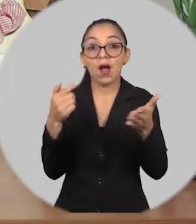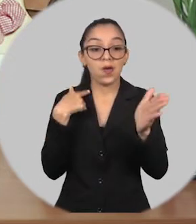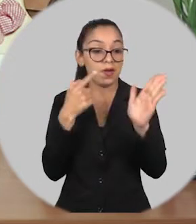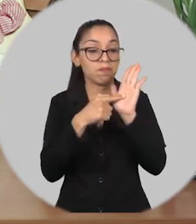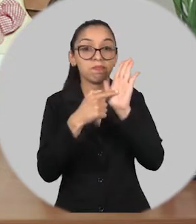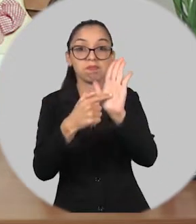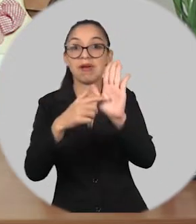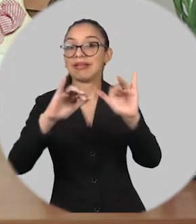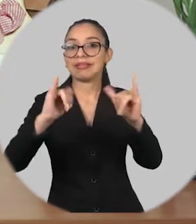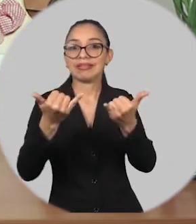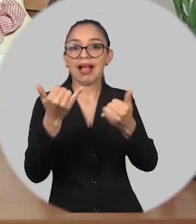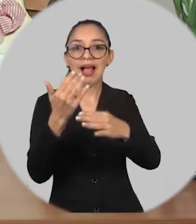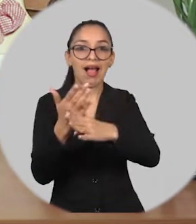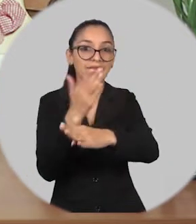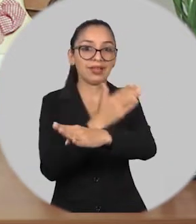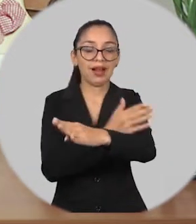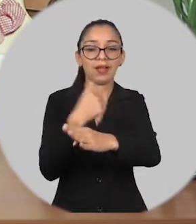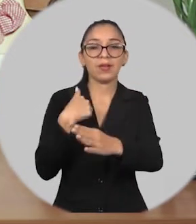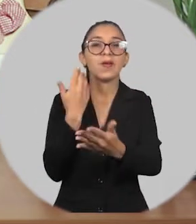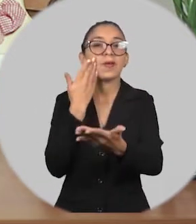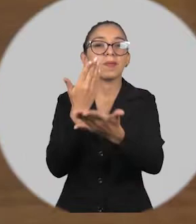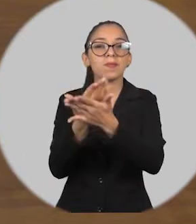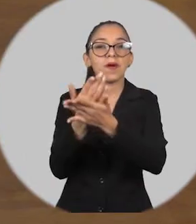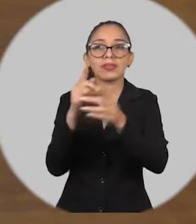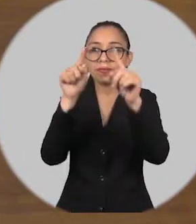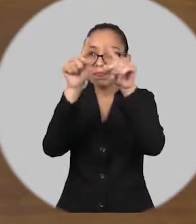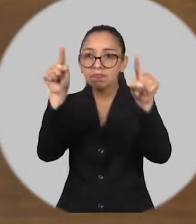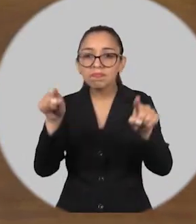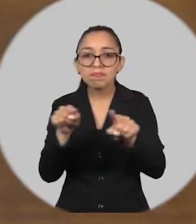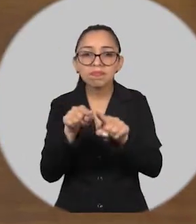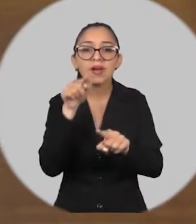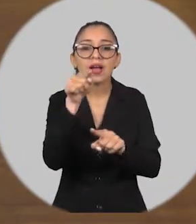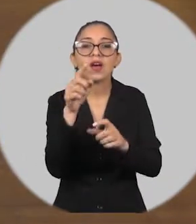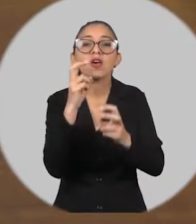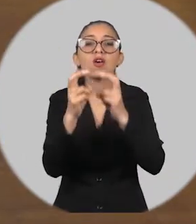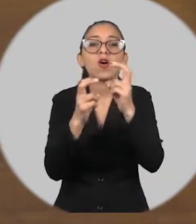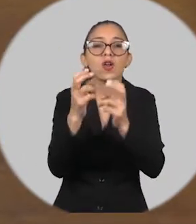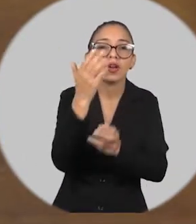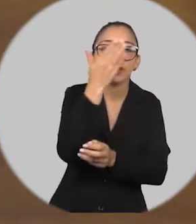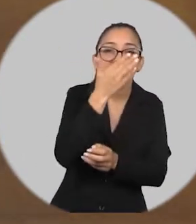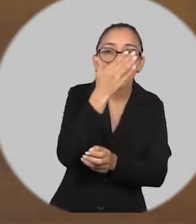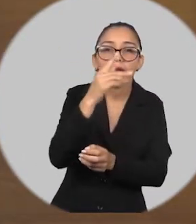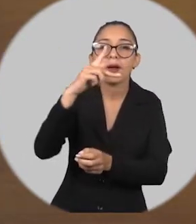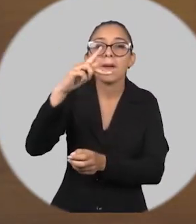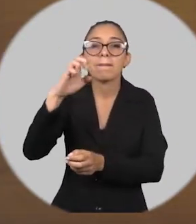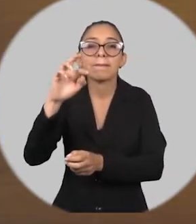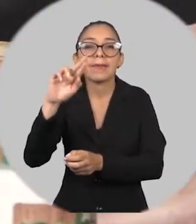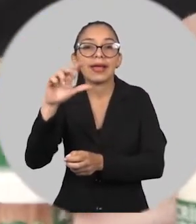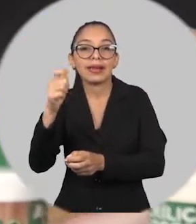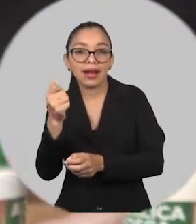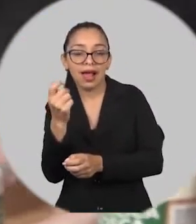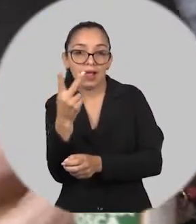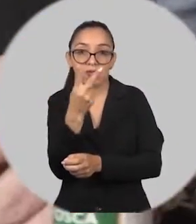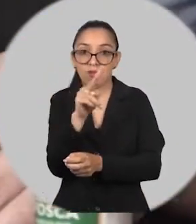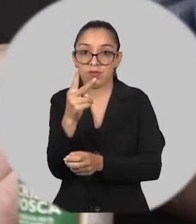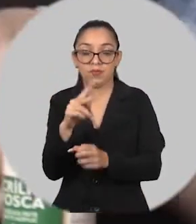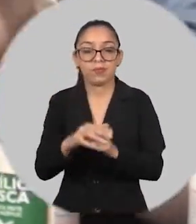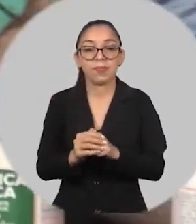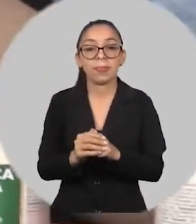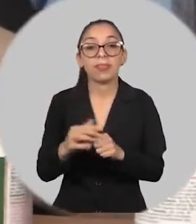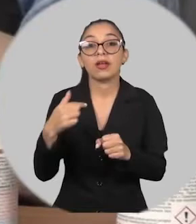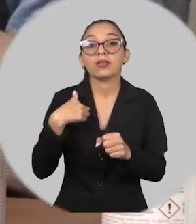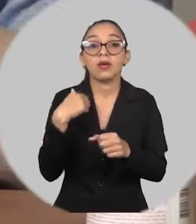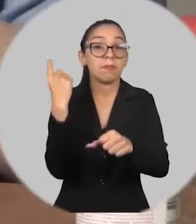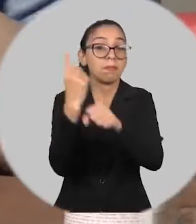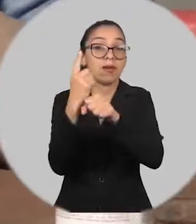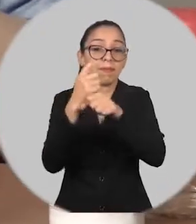adelantado. Hice una guarda en los mismos tonos, en negro y en el color pérola, ¿verdad? Lo que hago es colocar una